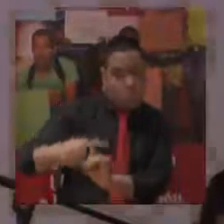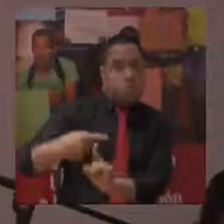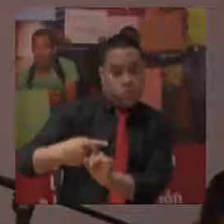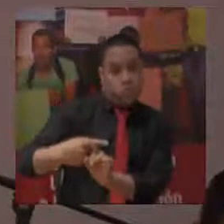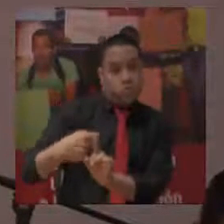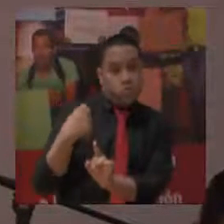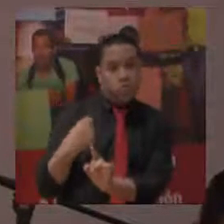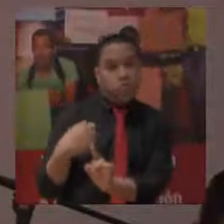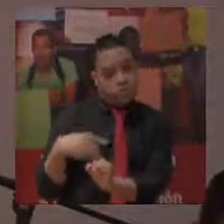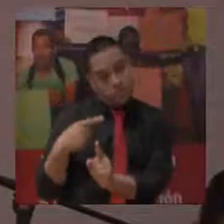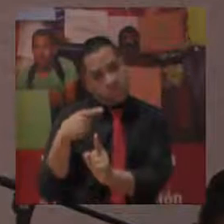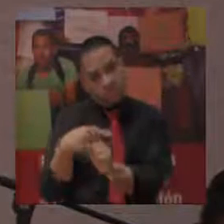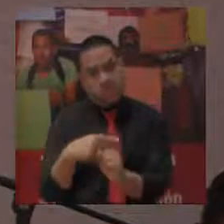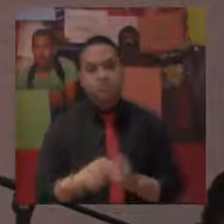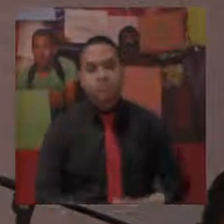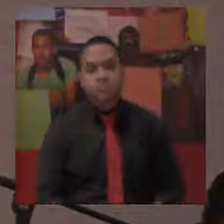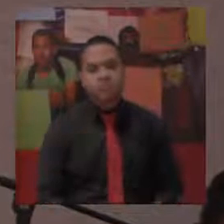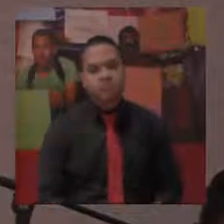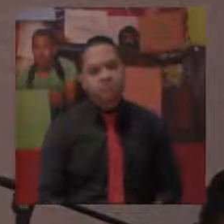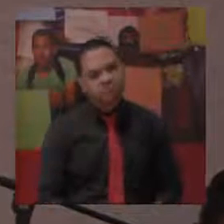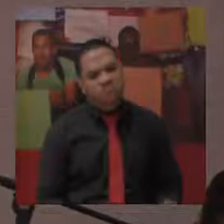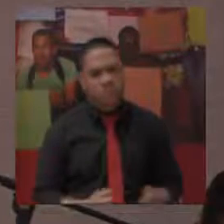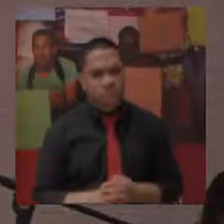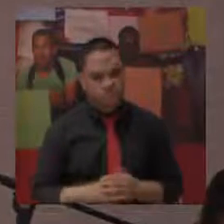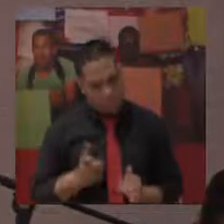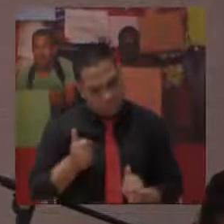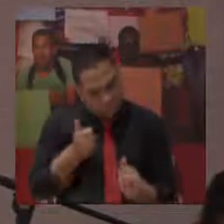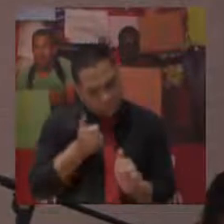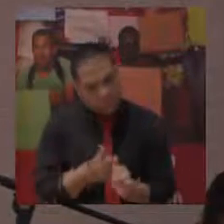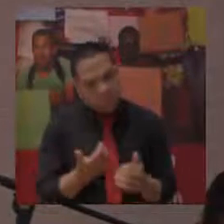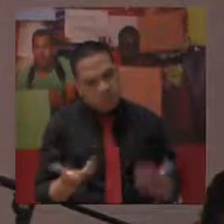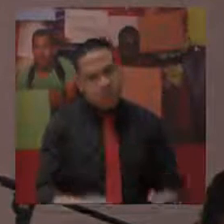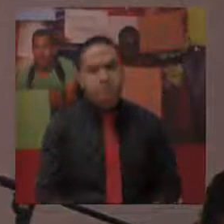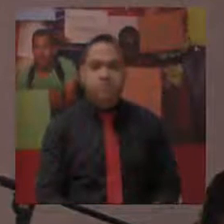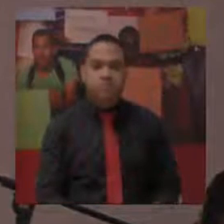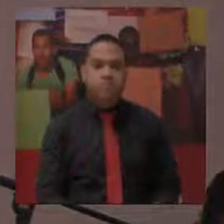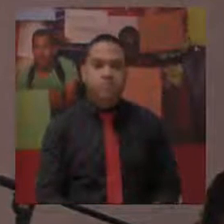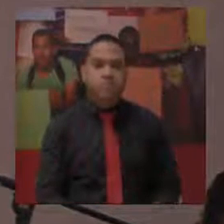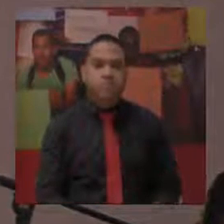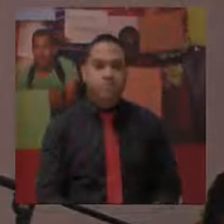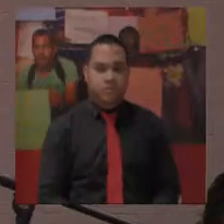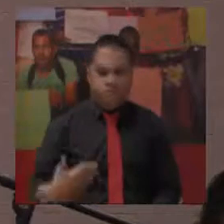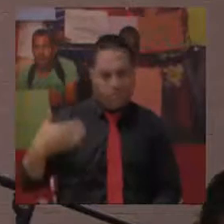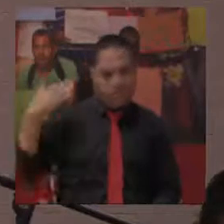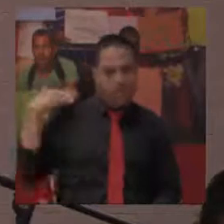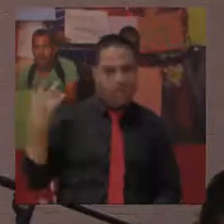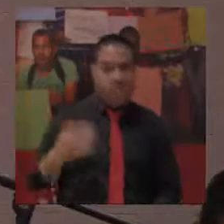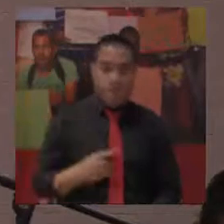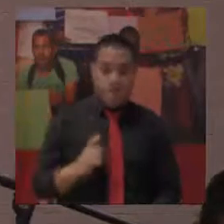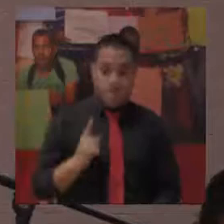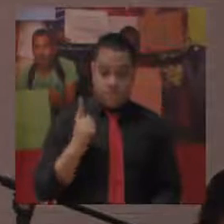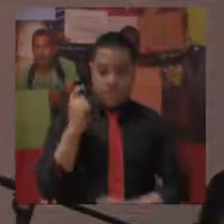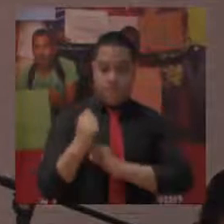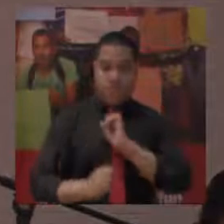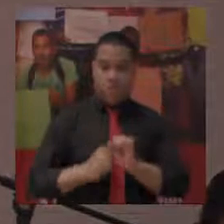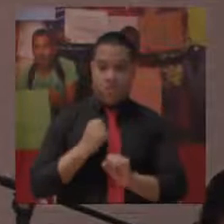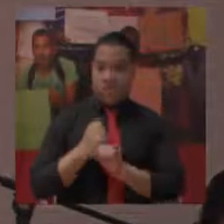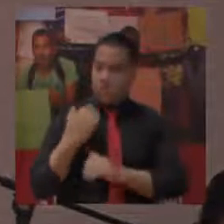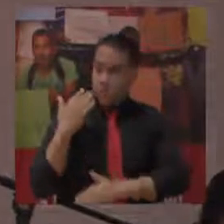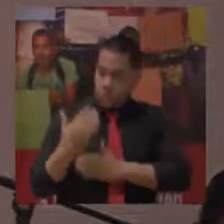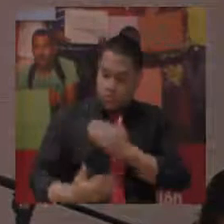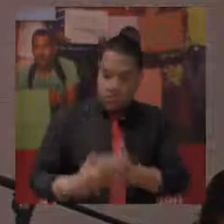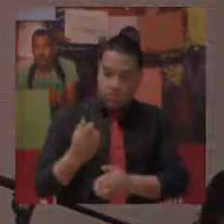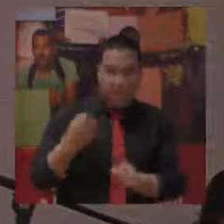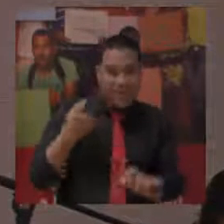positivo. ¿Pero en qué consiste este acompañamiento? Miren, nos dimos cuenta que el primer año del proceso de reintegración